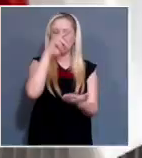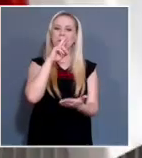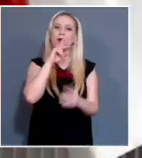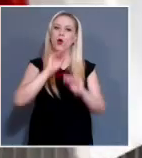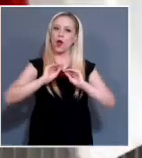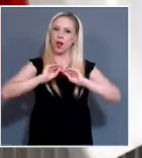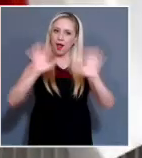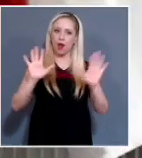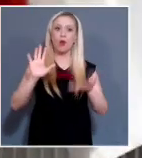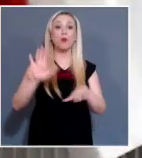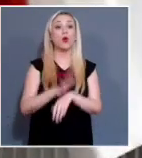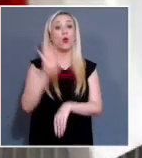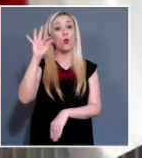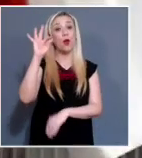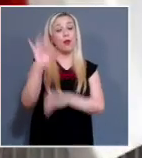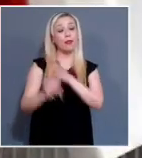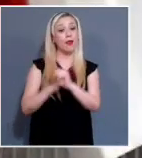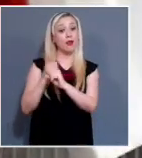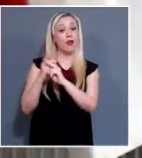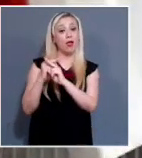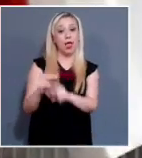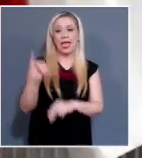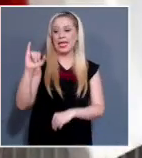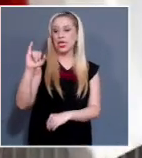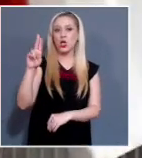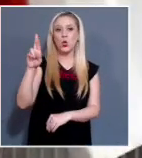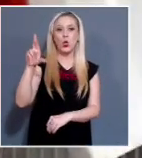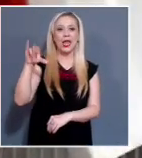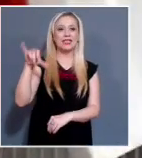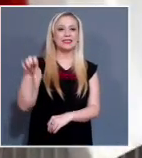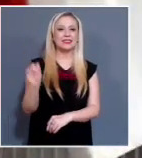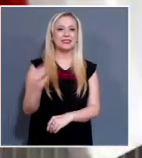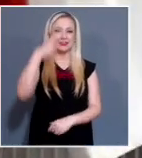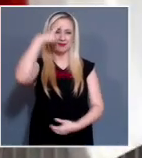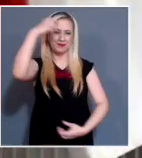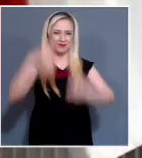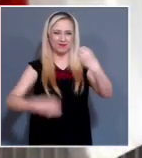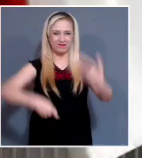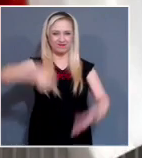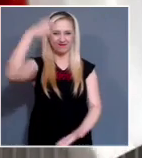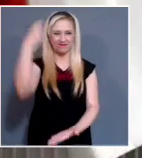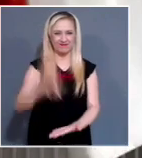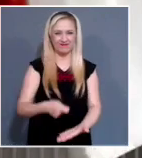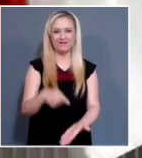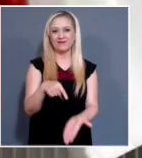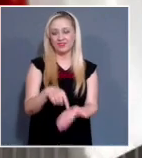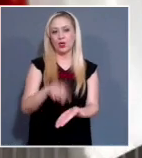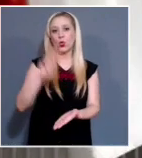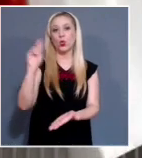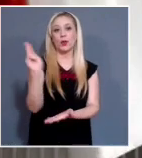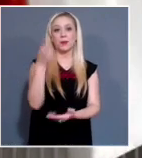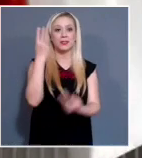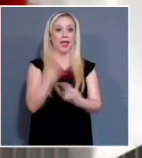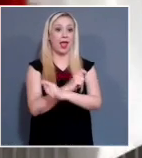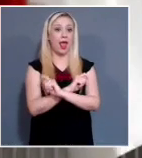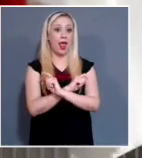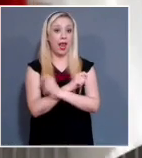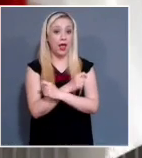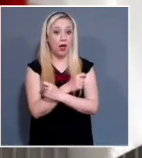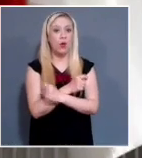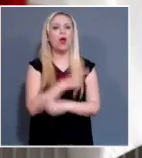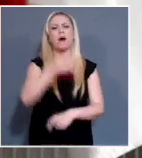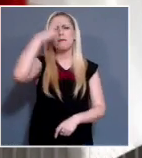Iuris Tantum de la Facultad de Derecho de la Universidad Anáhuac, indicó que el derecho es una herramienta de armonía social y de